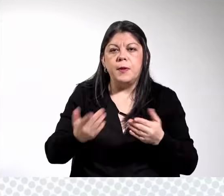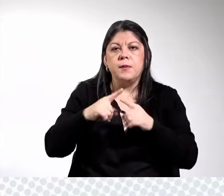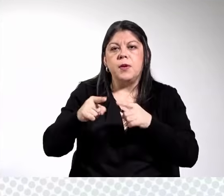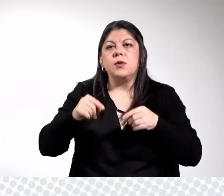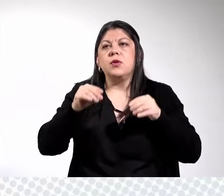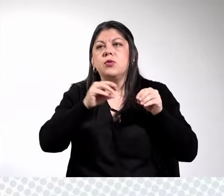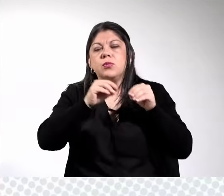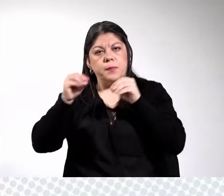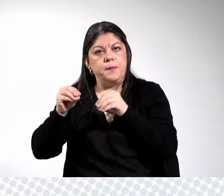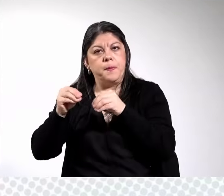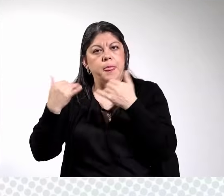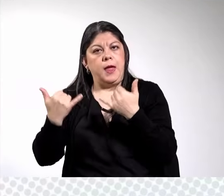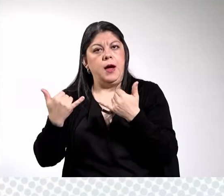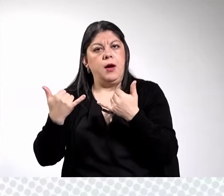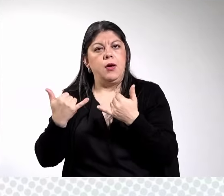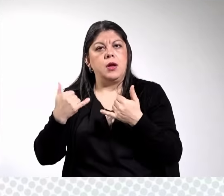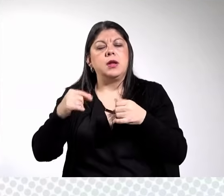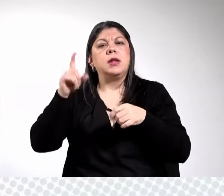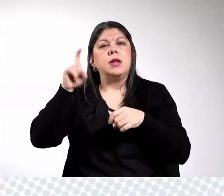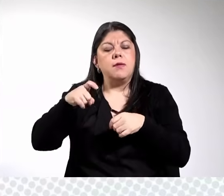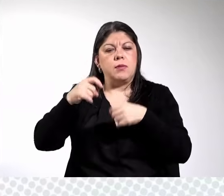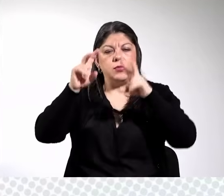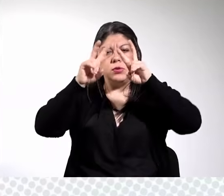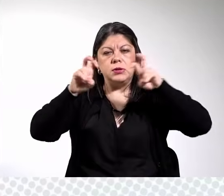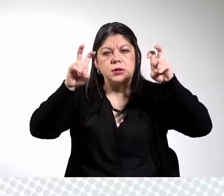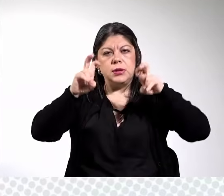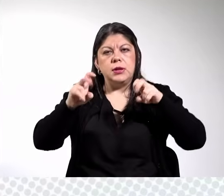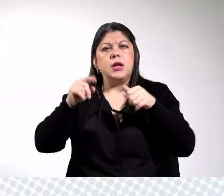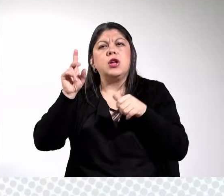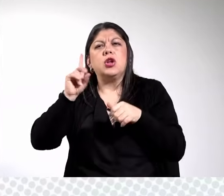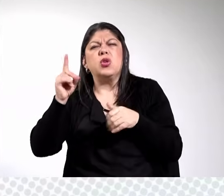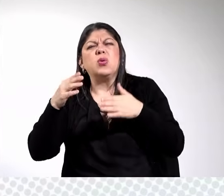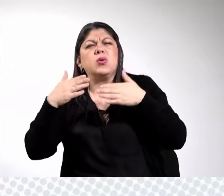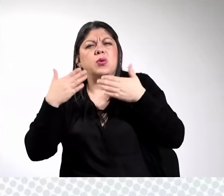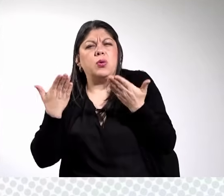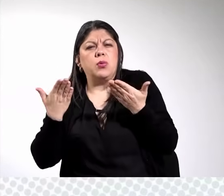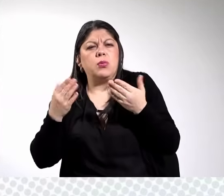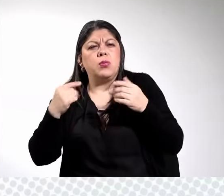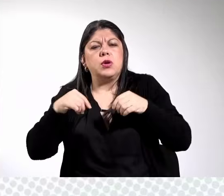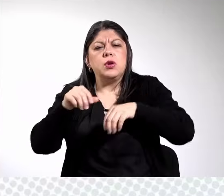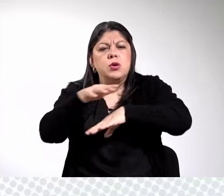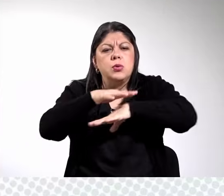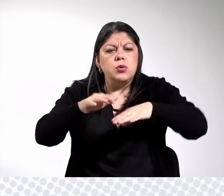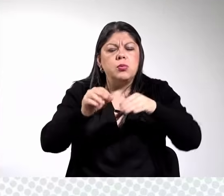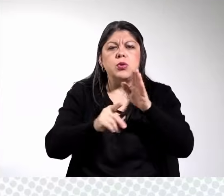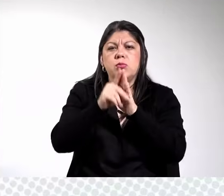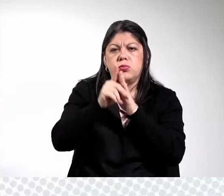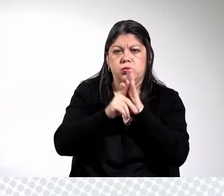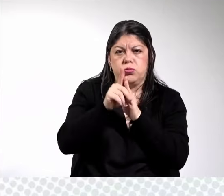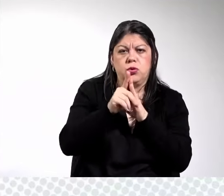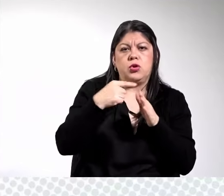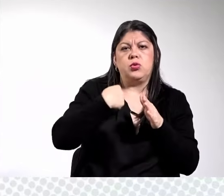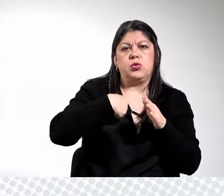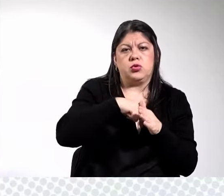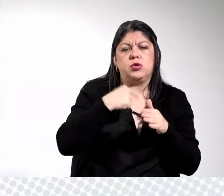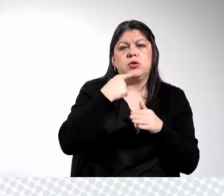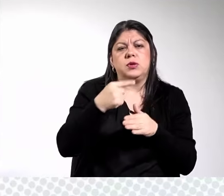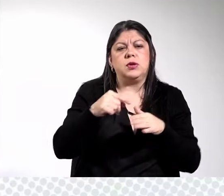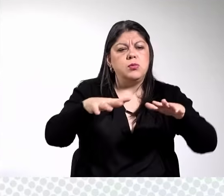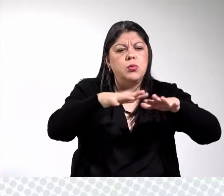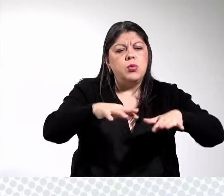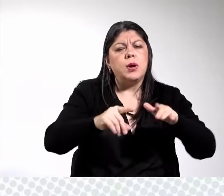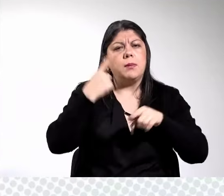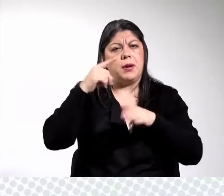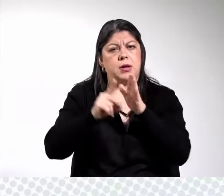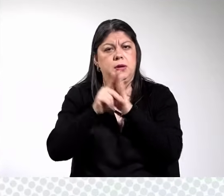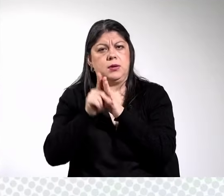yo digo, vamos a hacer, primero tenemos que analizar en dónde podemos hacer estos polos de desarrollo, así nosotros los llamamos.